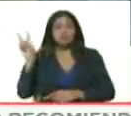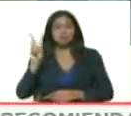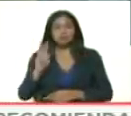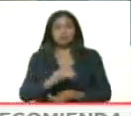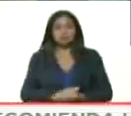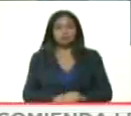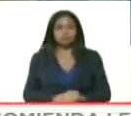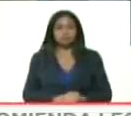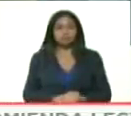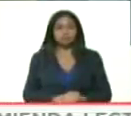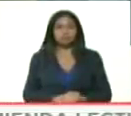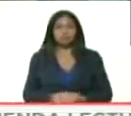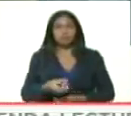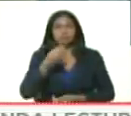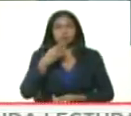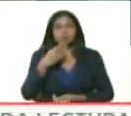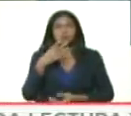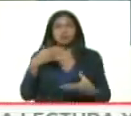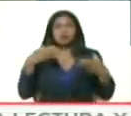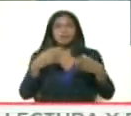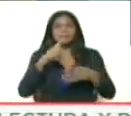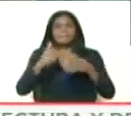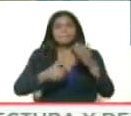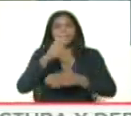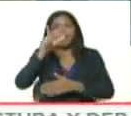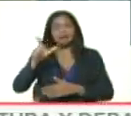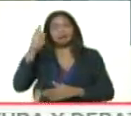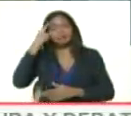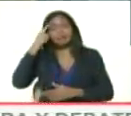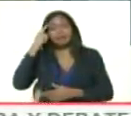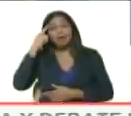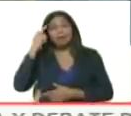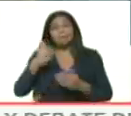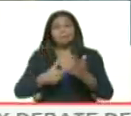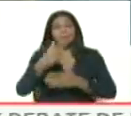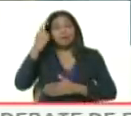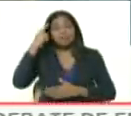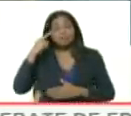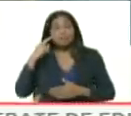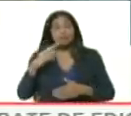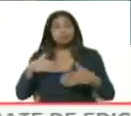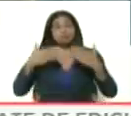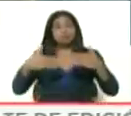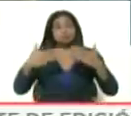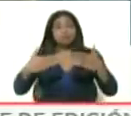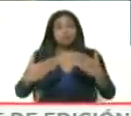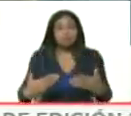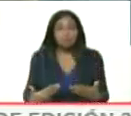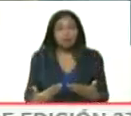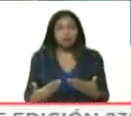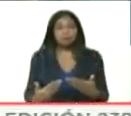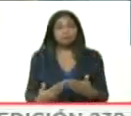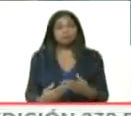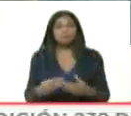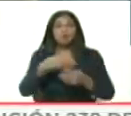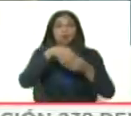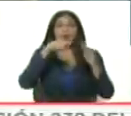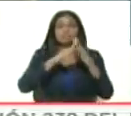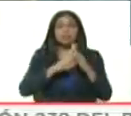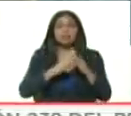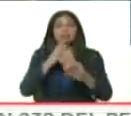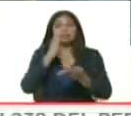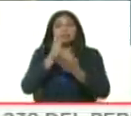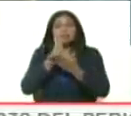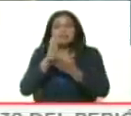Así que con esta prórroga el presidente Nicolás Maduro, siempre tomando medidas oportunas, siempre tomando medidas